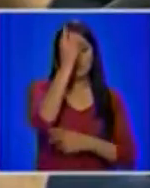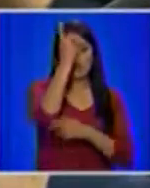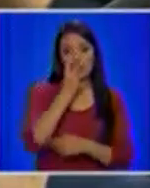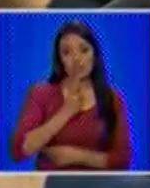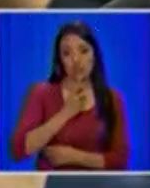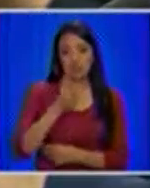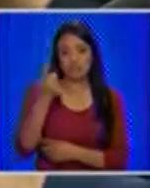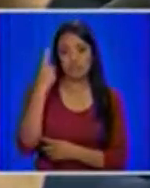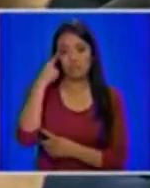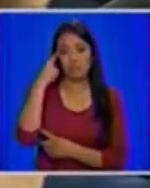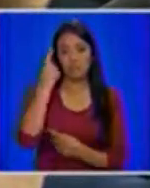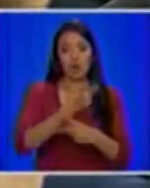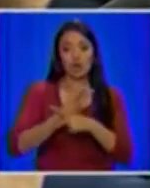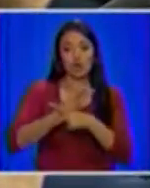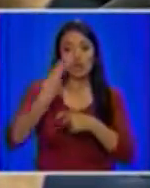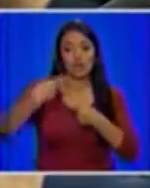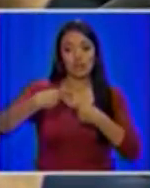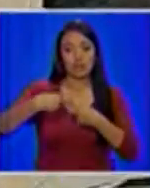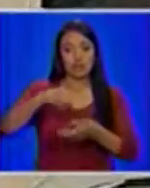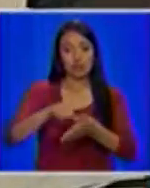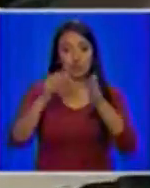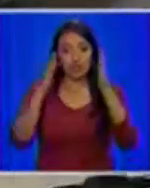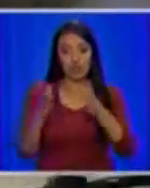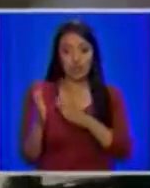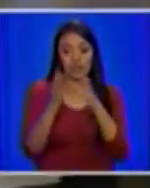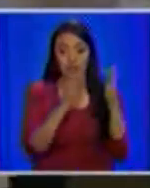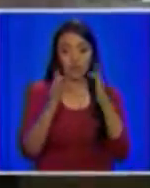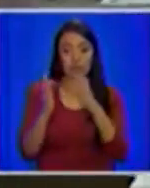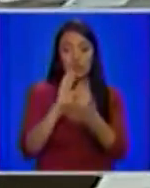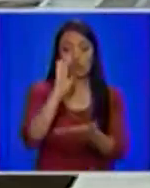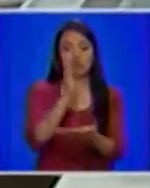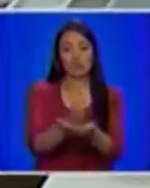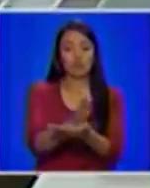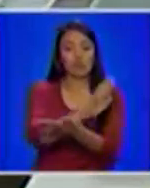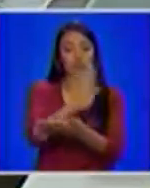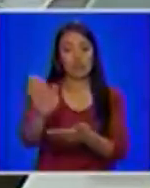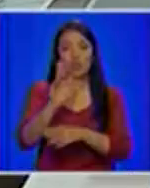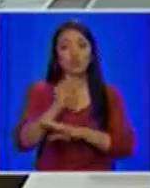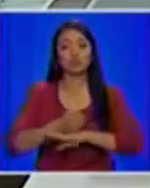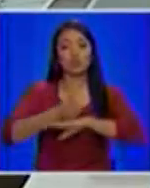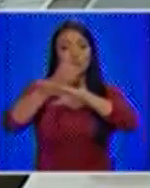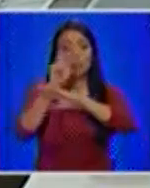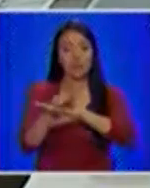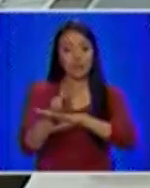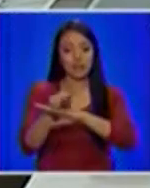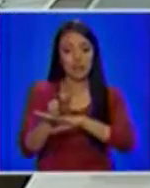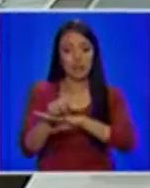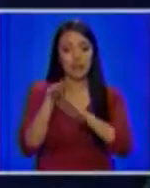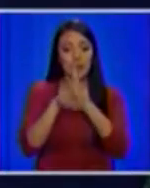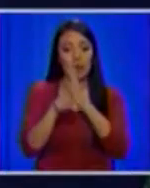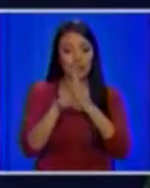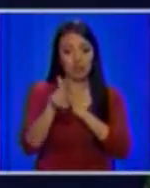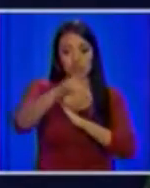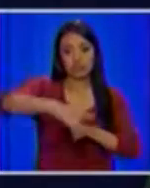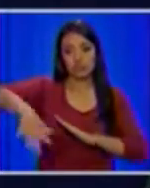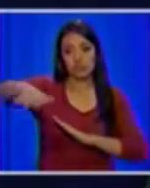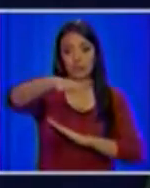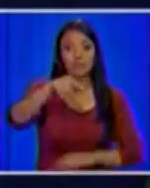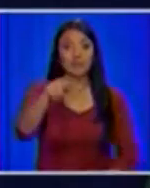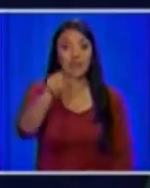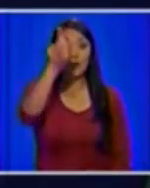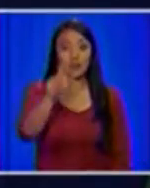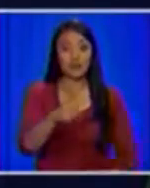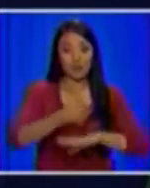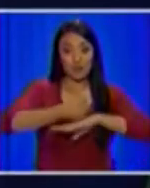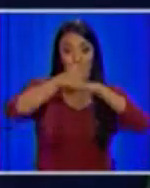consejo de participación ciudadana de transición para césar al superintendente de bancos cristian cruz por unanimidad cruz nombrado